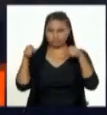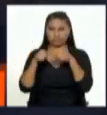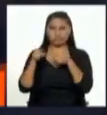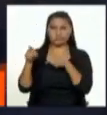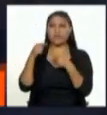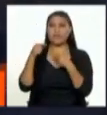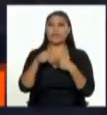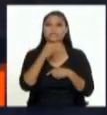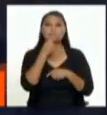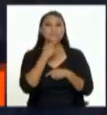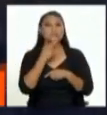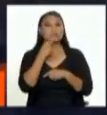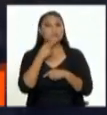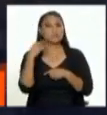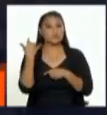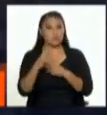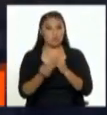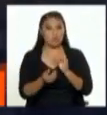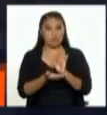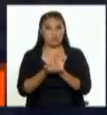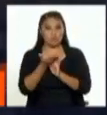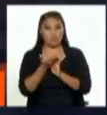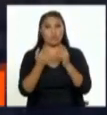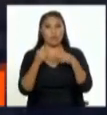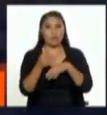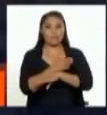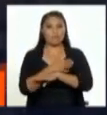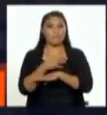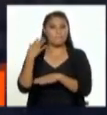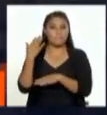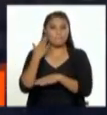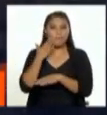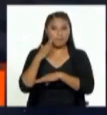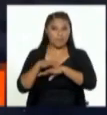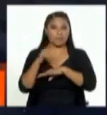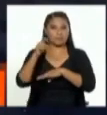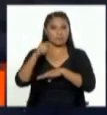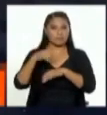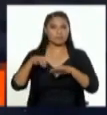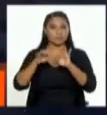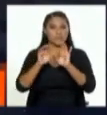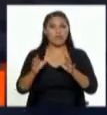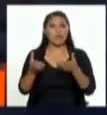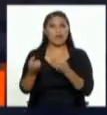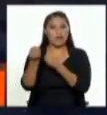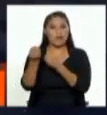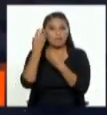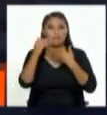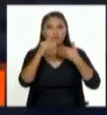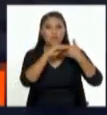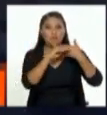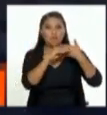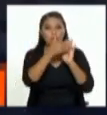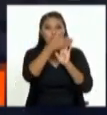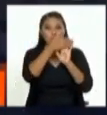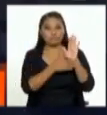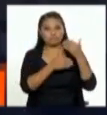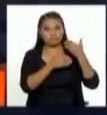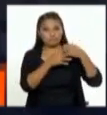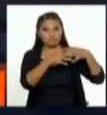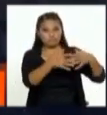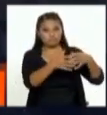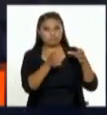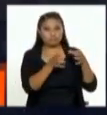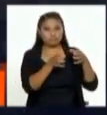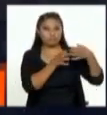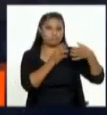lo contienen. Entonces nosotros como padres, antes de comprar algún alimento, es necesario tener la información clara para hacer nosotros